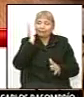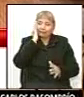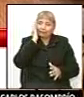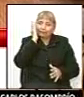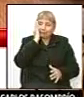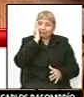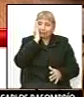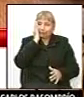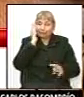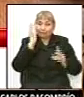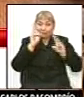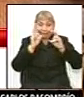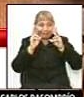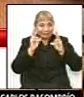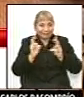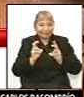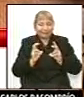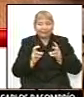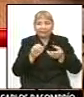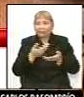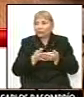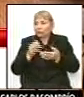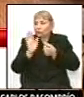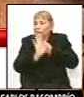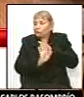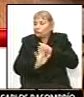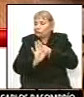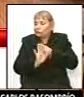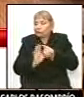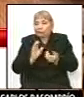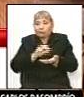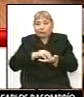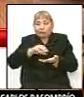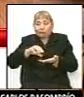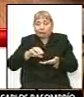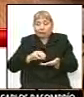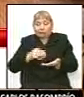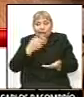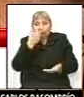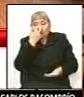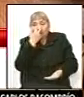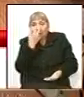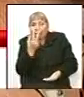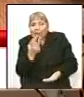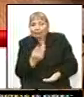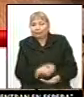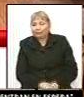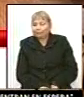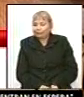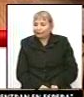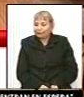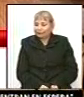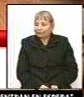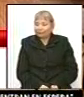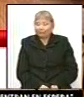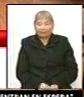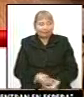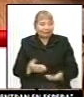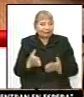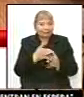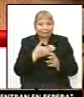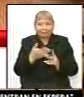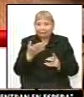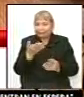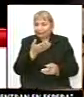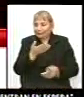trata de hablar de temas ambientales o de temas de protección de los derechos de los pueblos indígenas, simplemente se ve moros con trinchetes en contra de la inversión